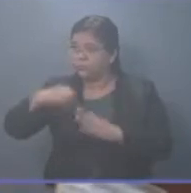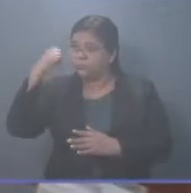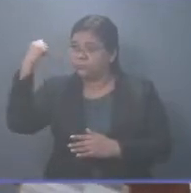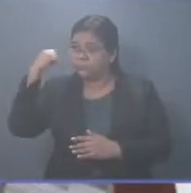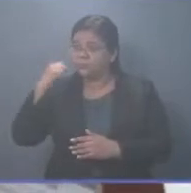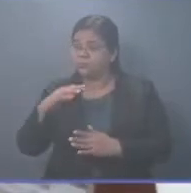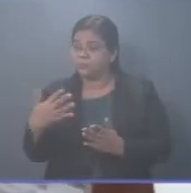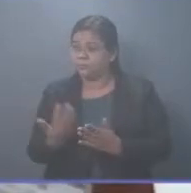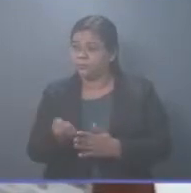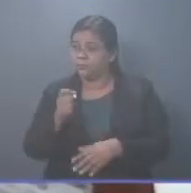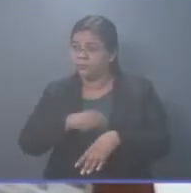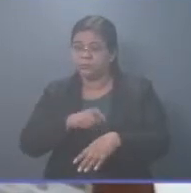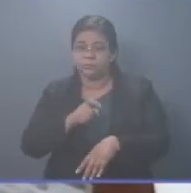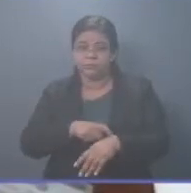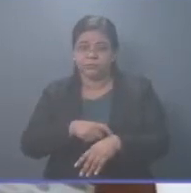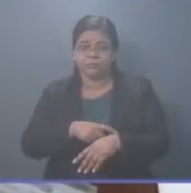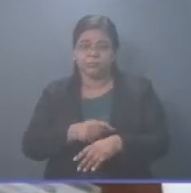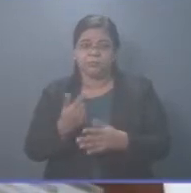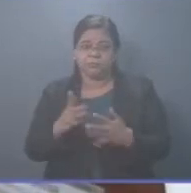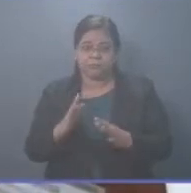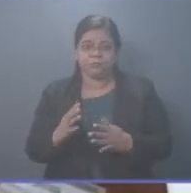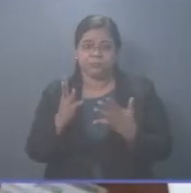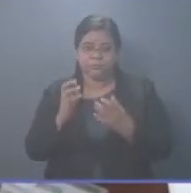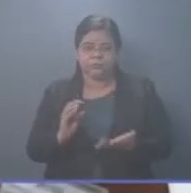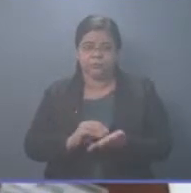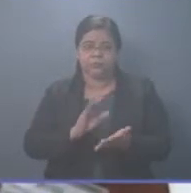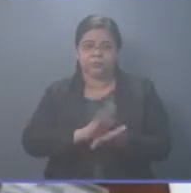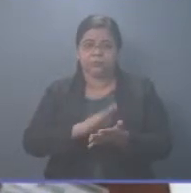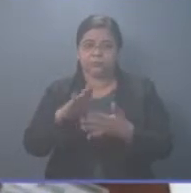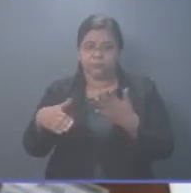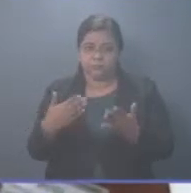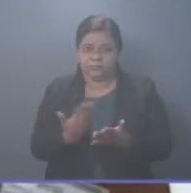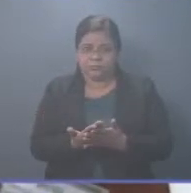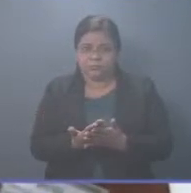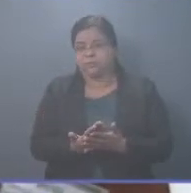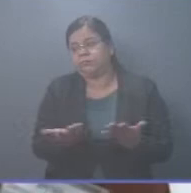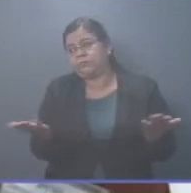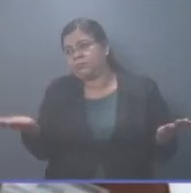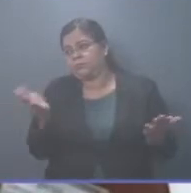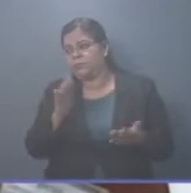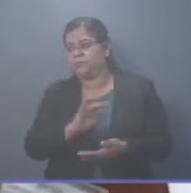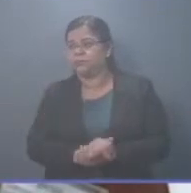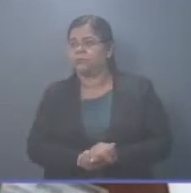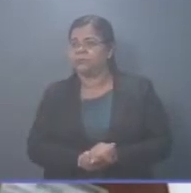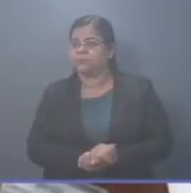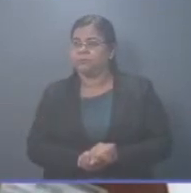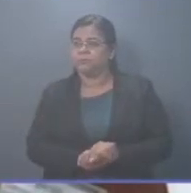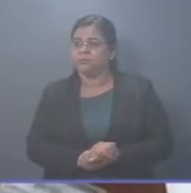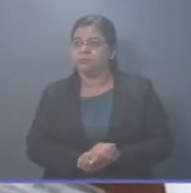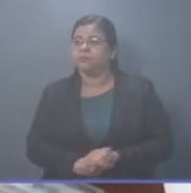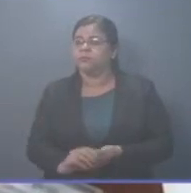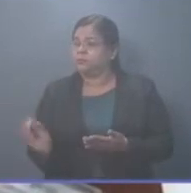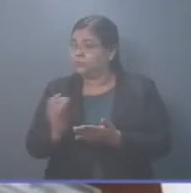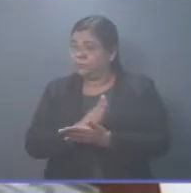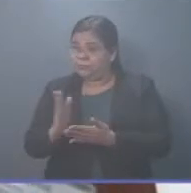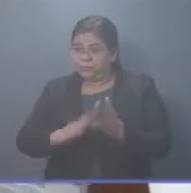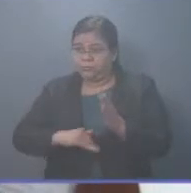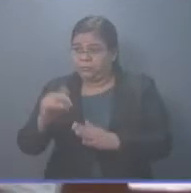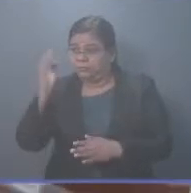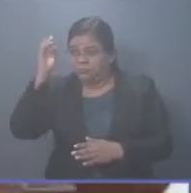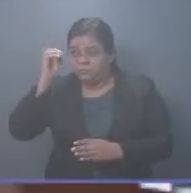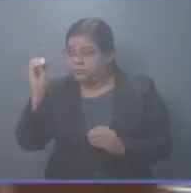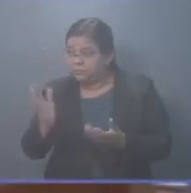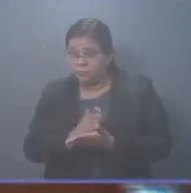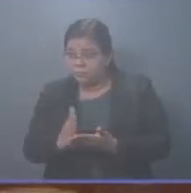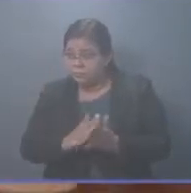de entregar una concesión esté establecido ese requisito. Pero bueno, si nadie más tiene alguna otra opinión,